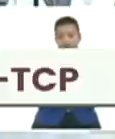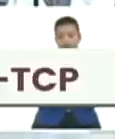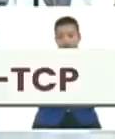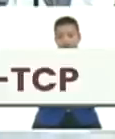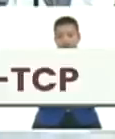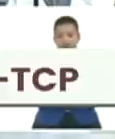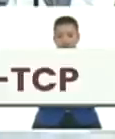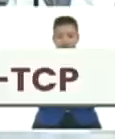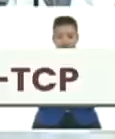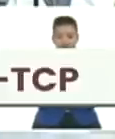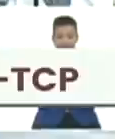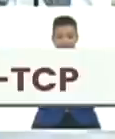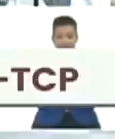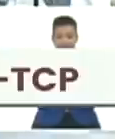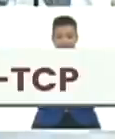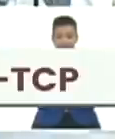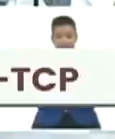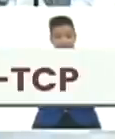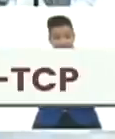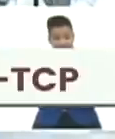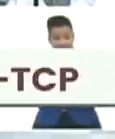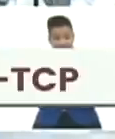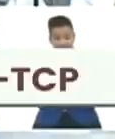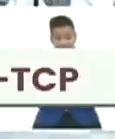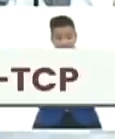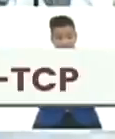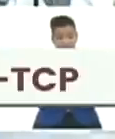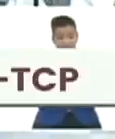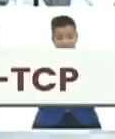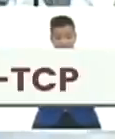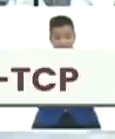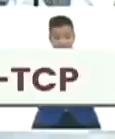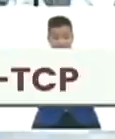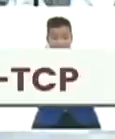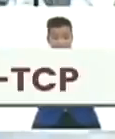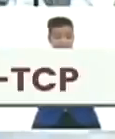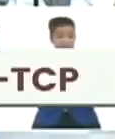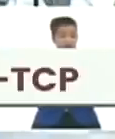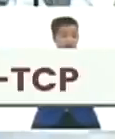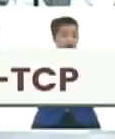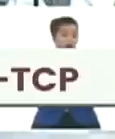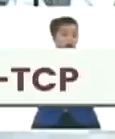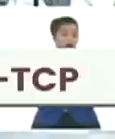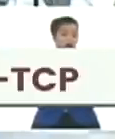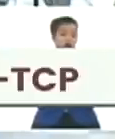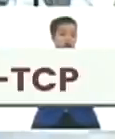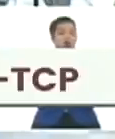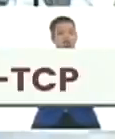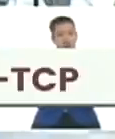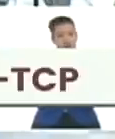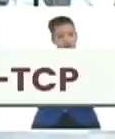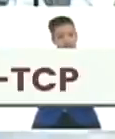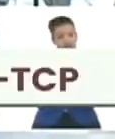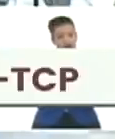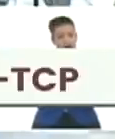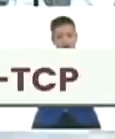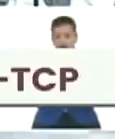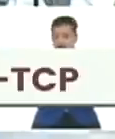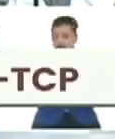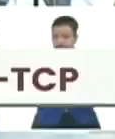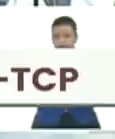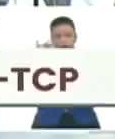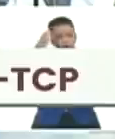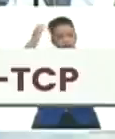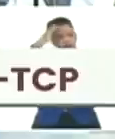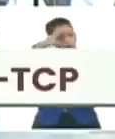su administración asumiera esta misma postura a principios de este año, cuando sostuvo diálogos migratorios de alto nivel con el gobierno